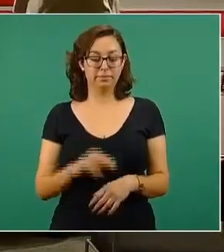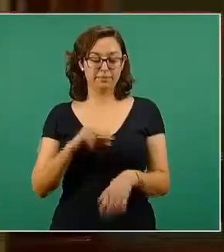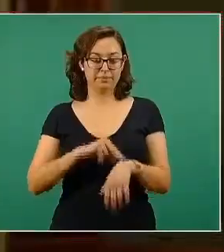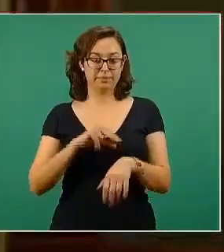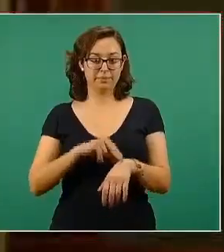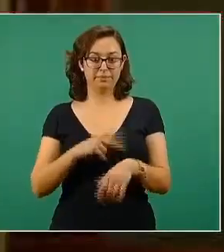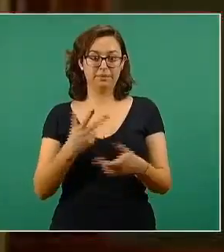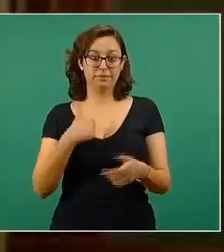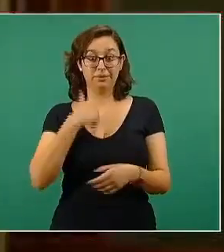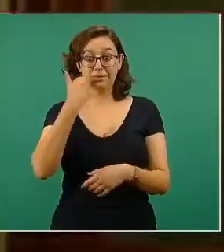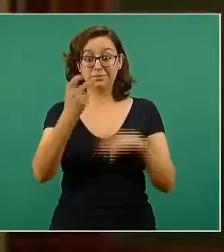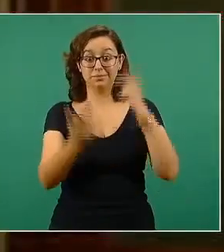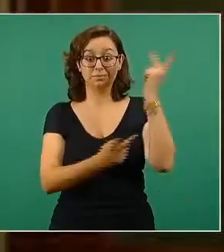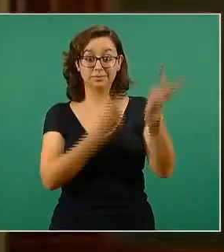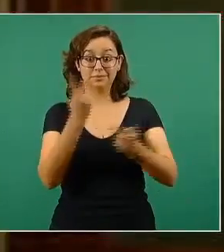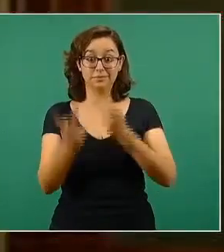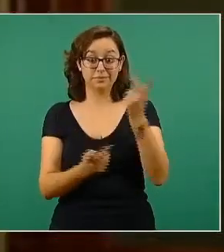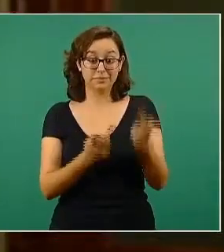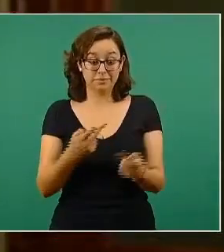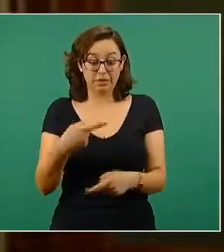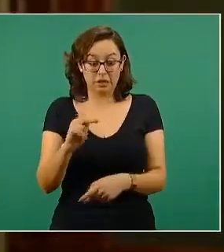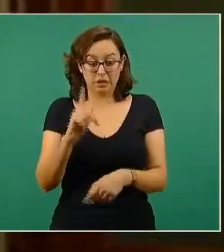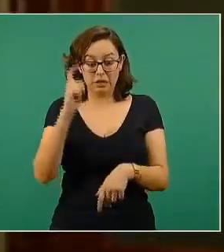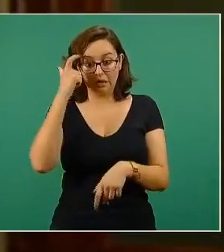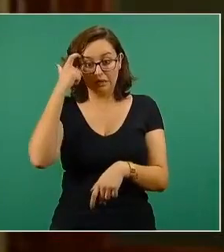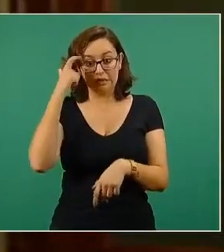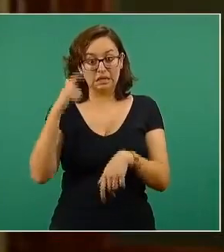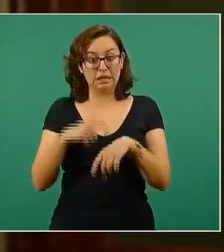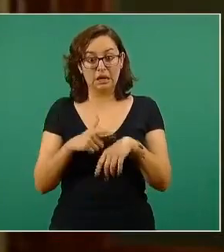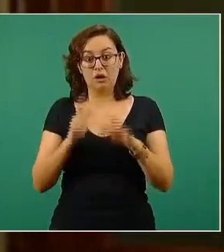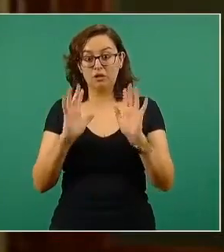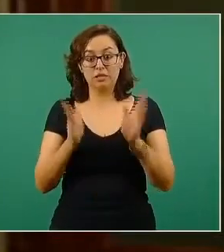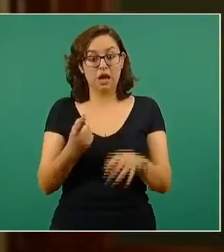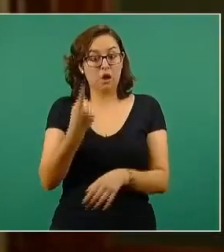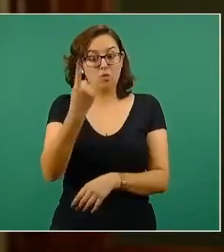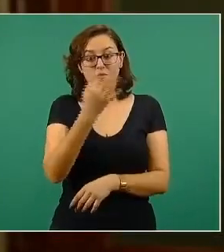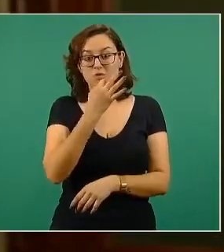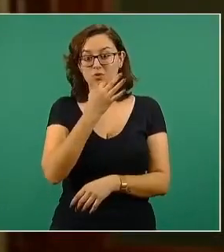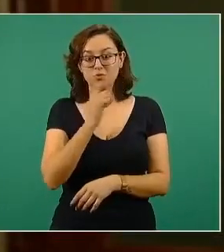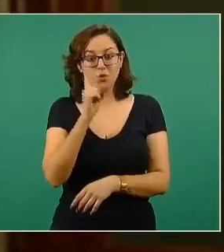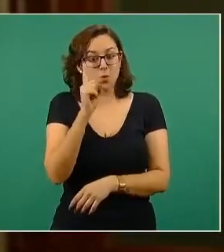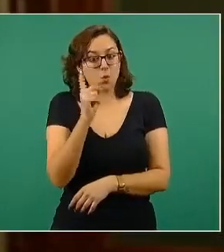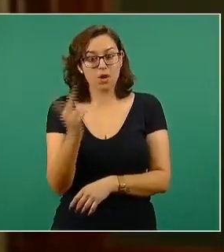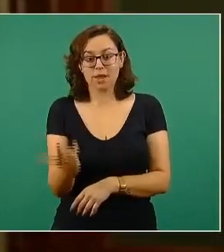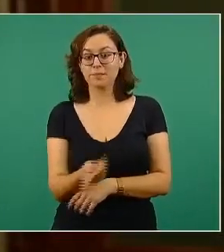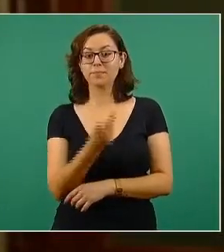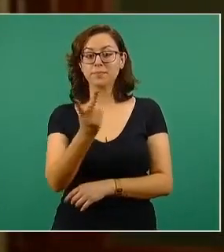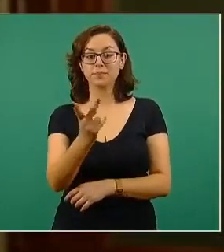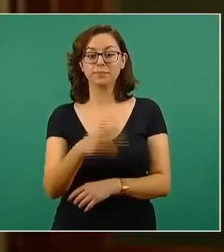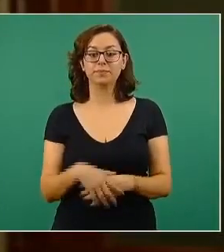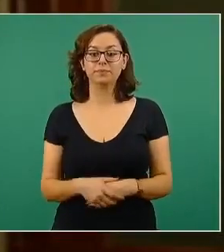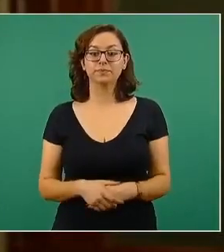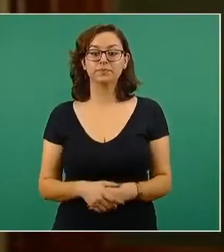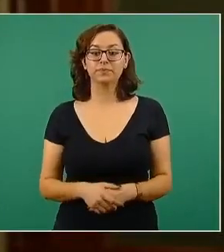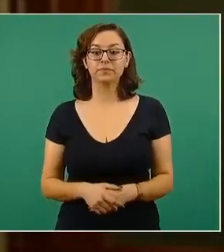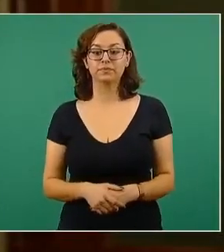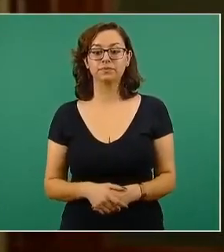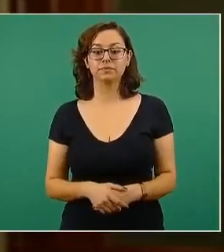nos da tiempo nos daría tiempo como de una. Un minuto. Un minuto. Varias personas me han comentado,